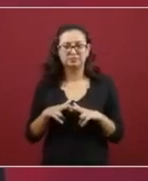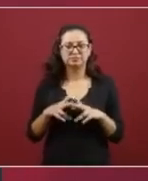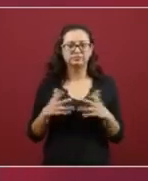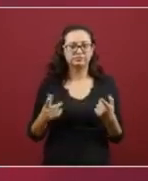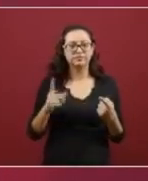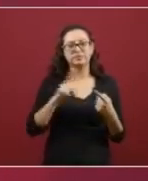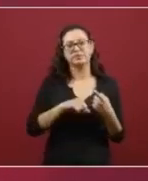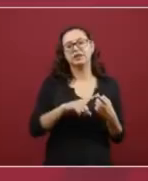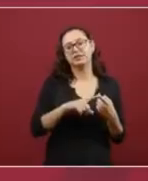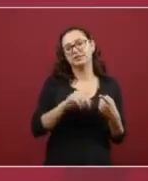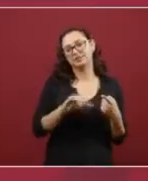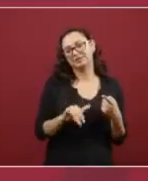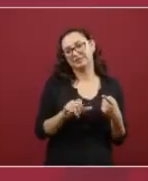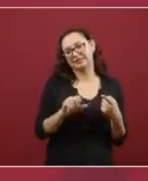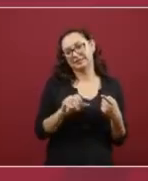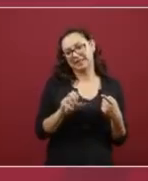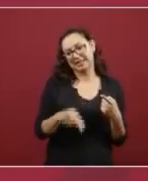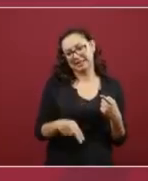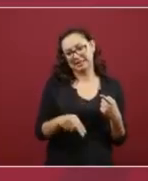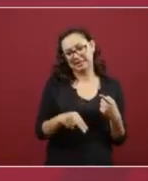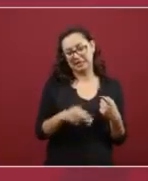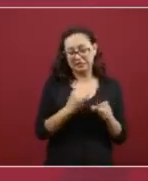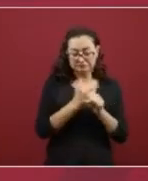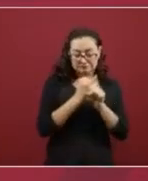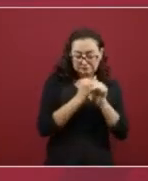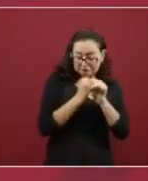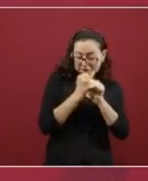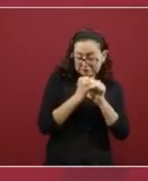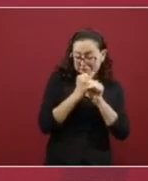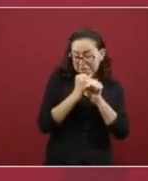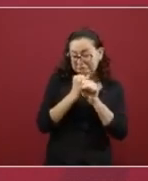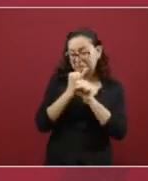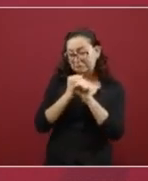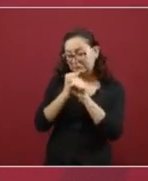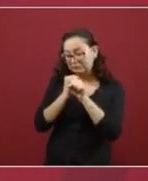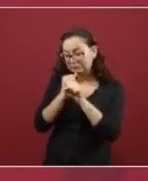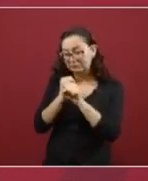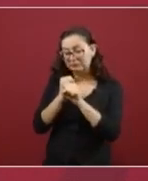CISEN, que investigaban